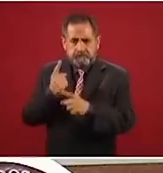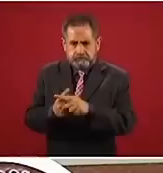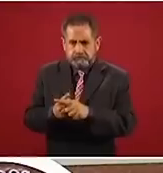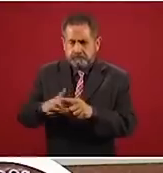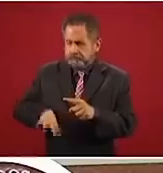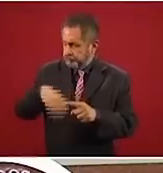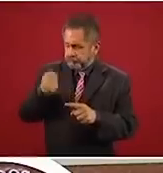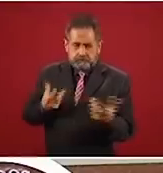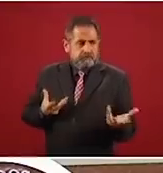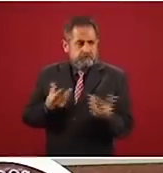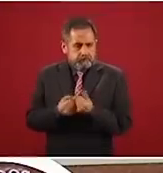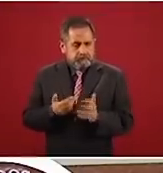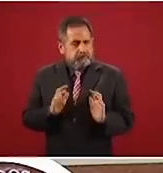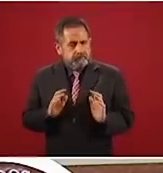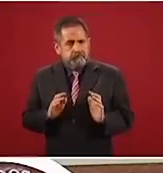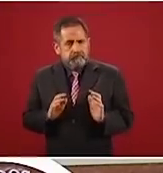esfuerzos,